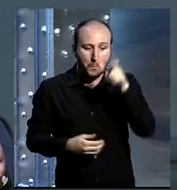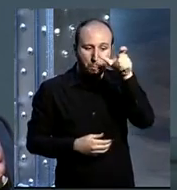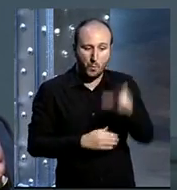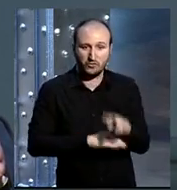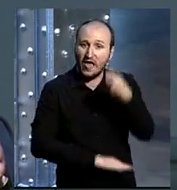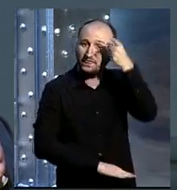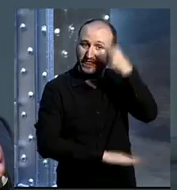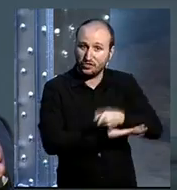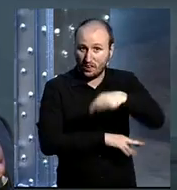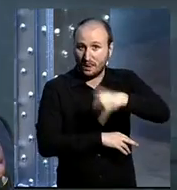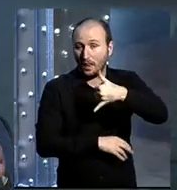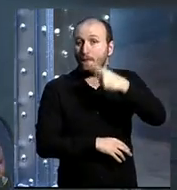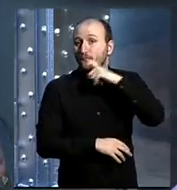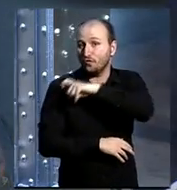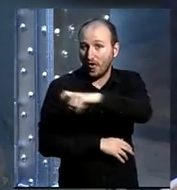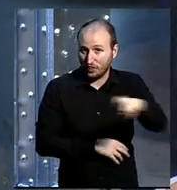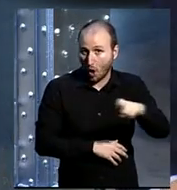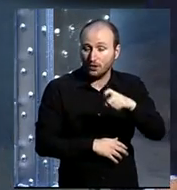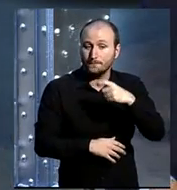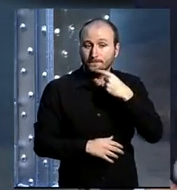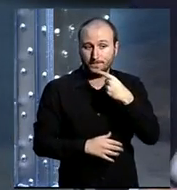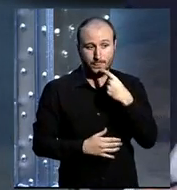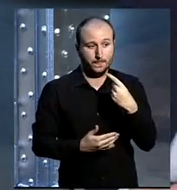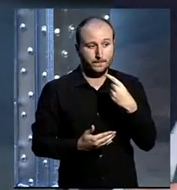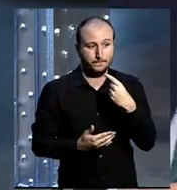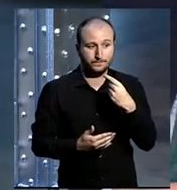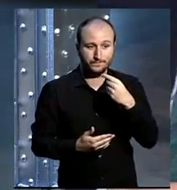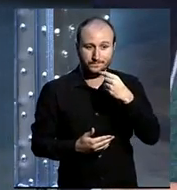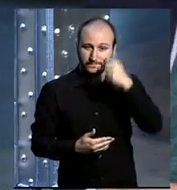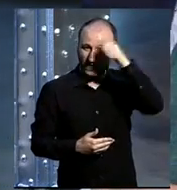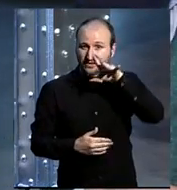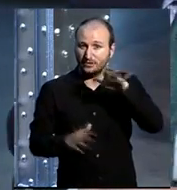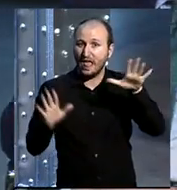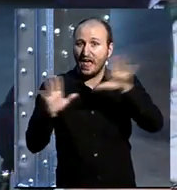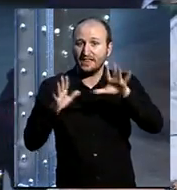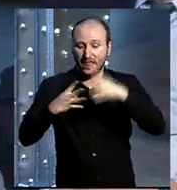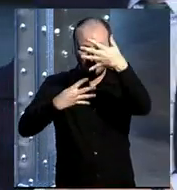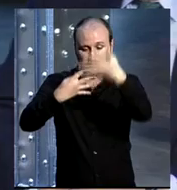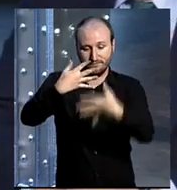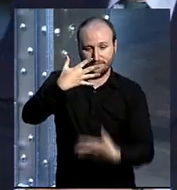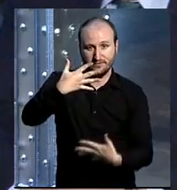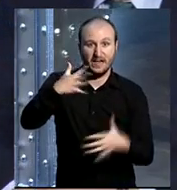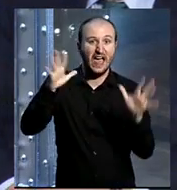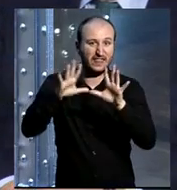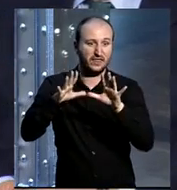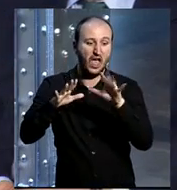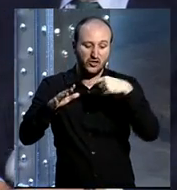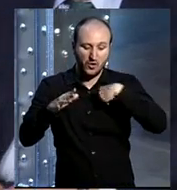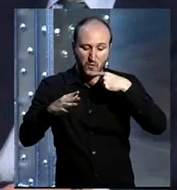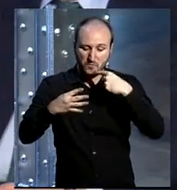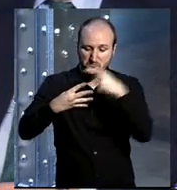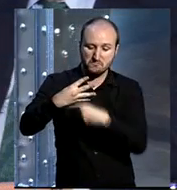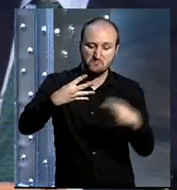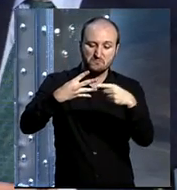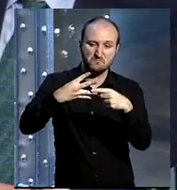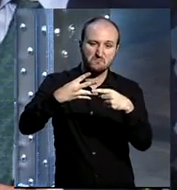el presidente de la Fundación que era entre los 10 primeros en lo nuestro. Yo lo pondría incluso entre los 3, 4, etcétera,